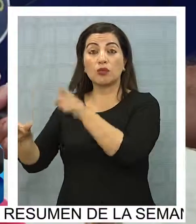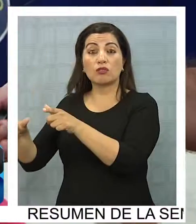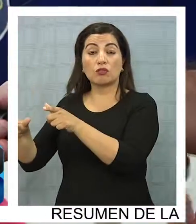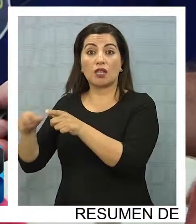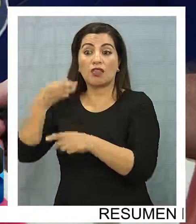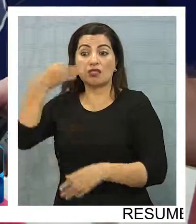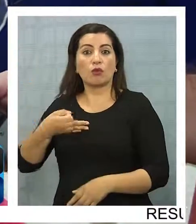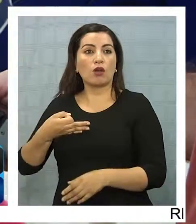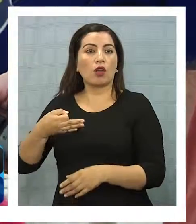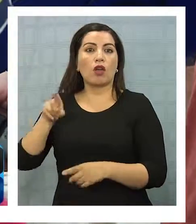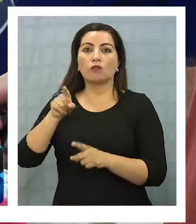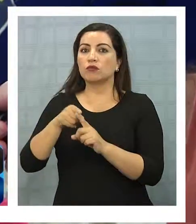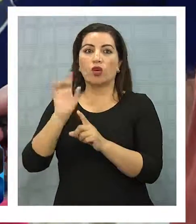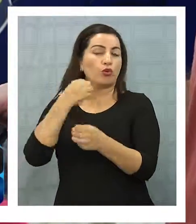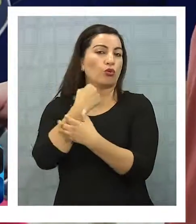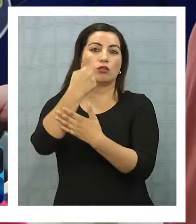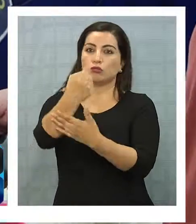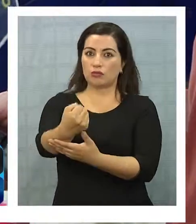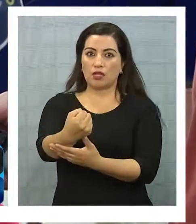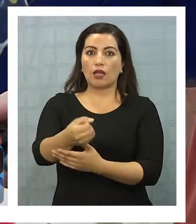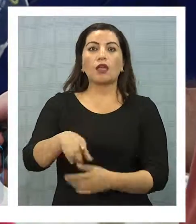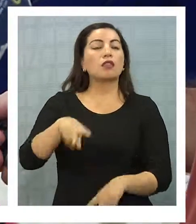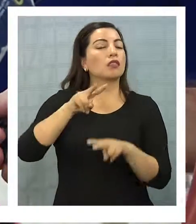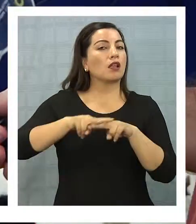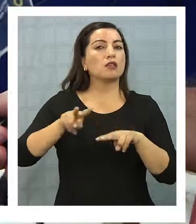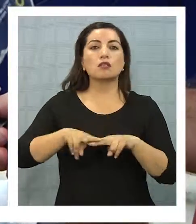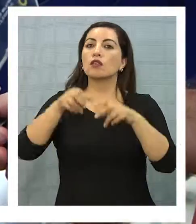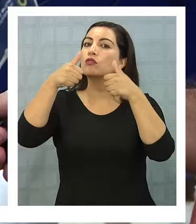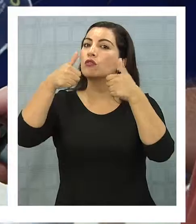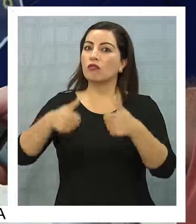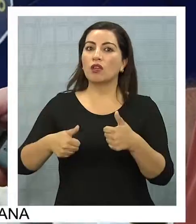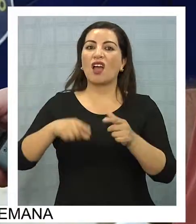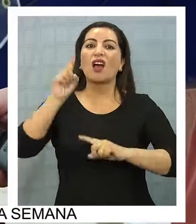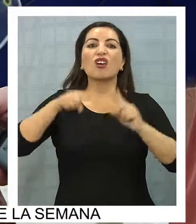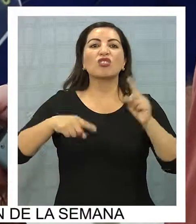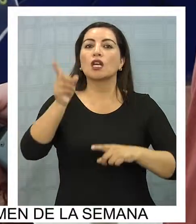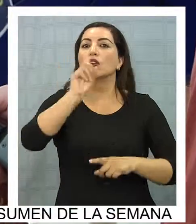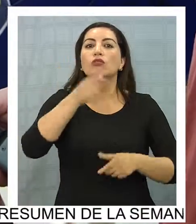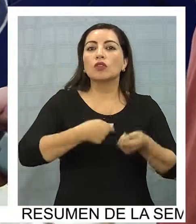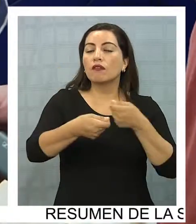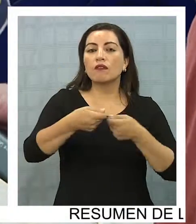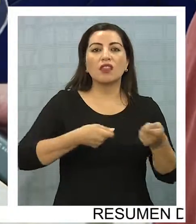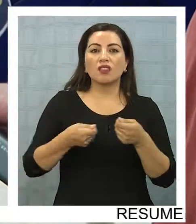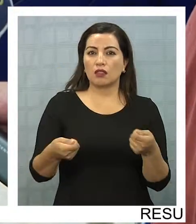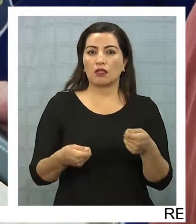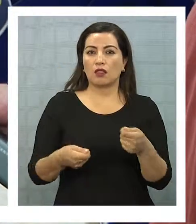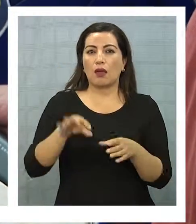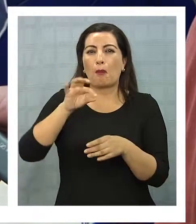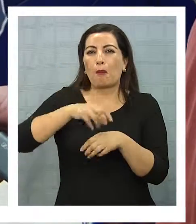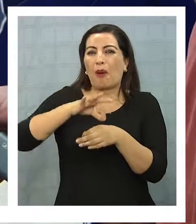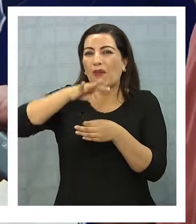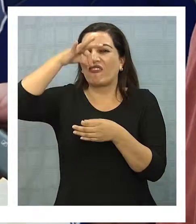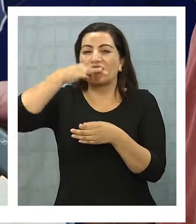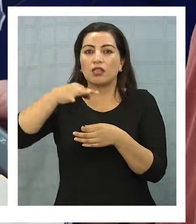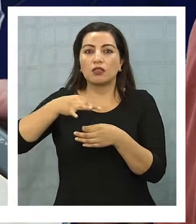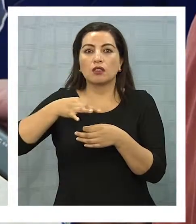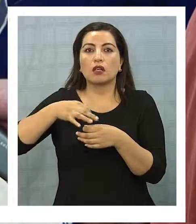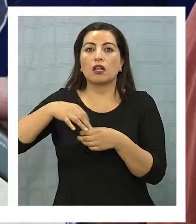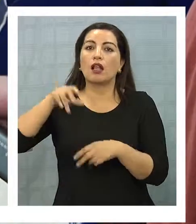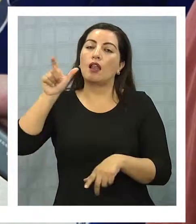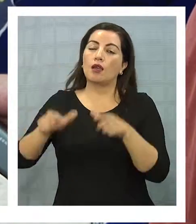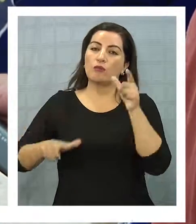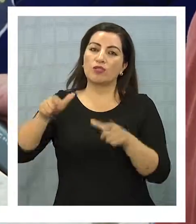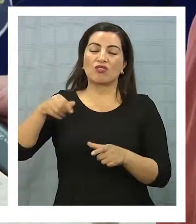ayuda Entonces están haciendo bien la pega Sacando a las cosas que no se deben vender Papas fritas, papas rellenas, todas esas cosas Porque le hacen mal a la gente